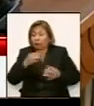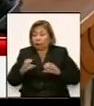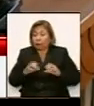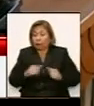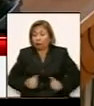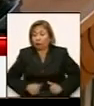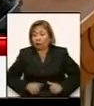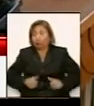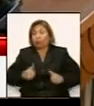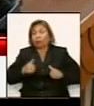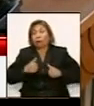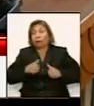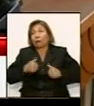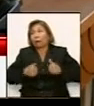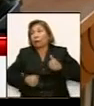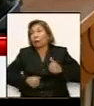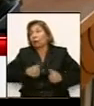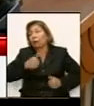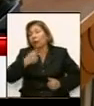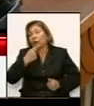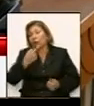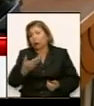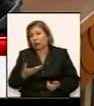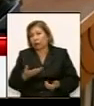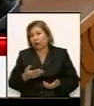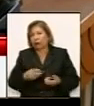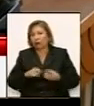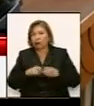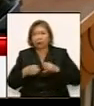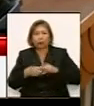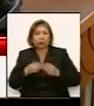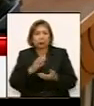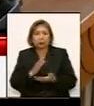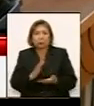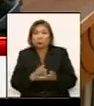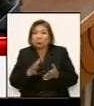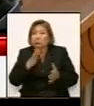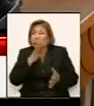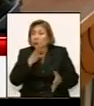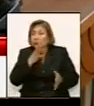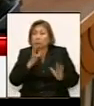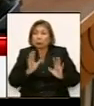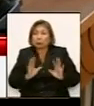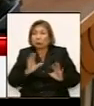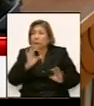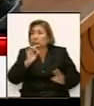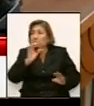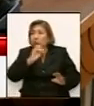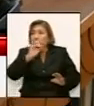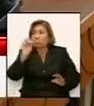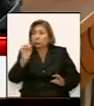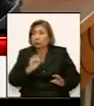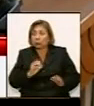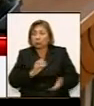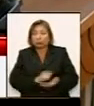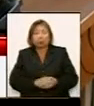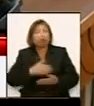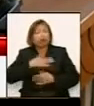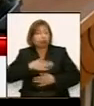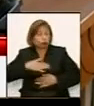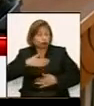vida. Ahora, ¿cuál es el problema? Que casi 85% de estas mismas personas nos indicaron que reportar los incidentes fue